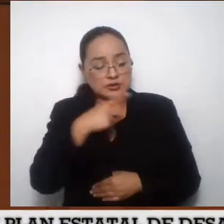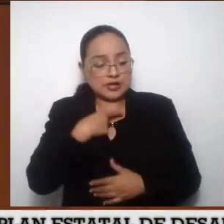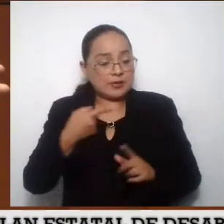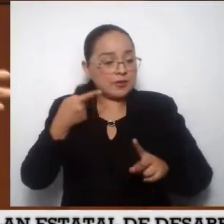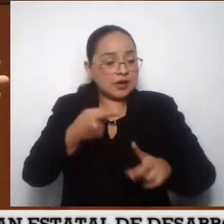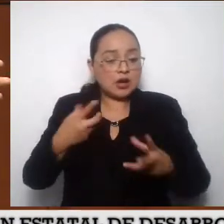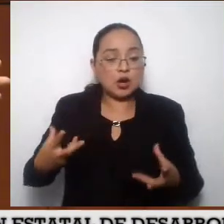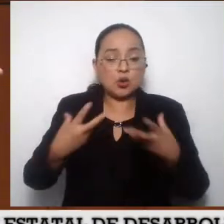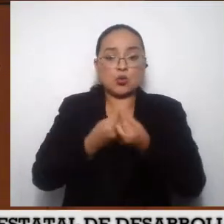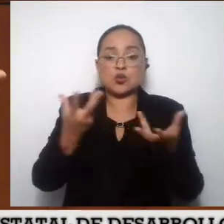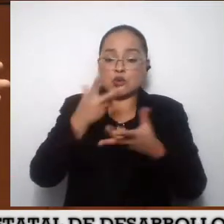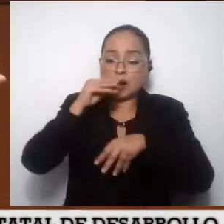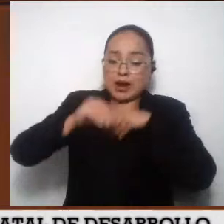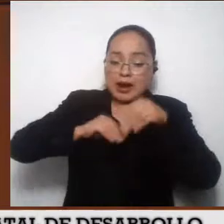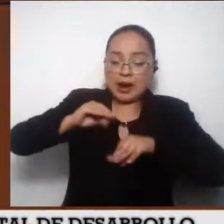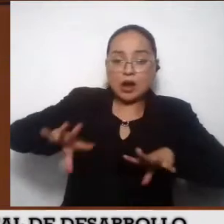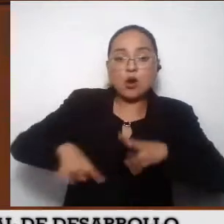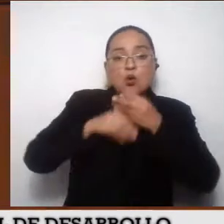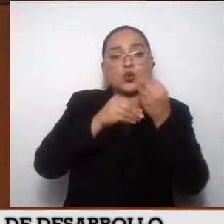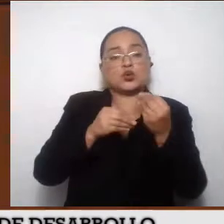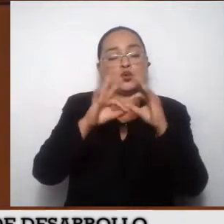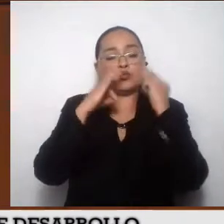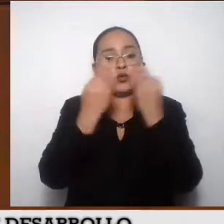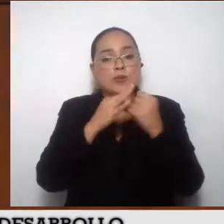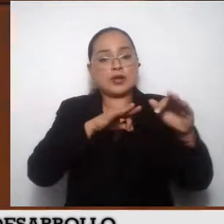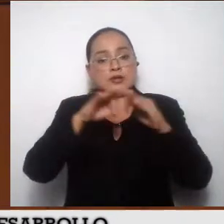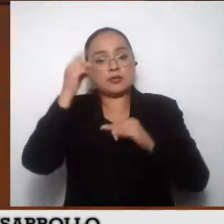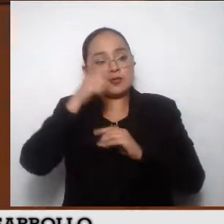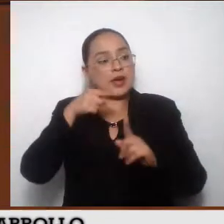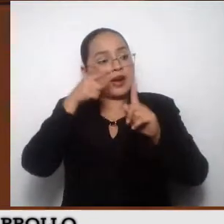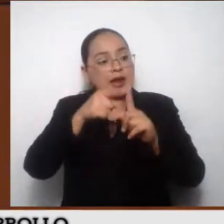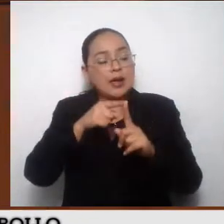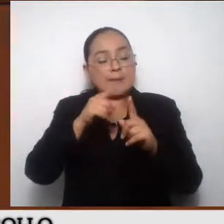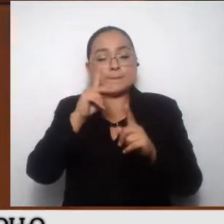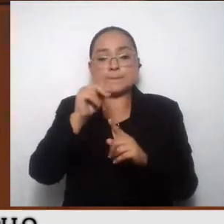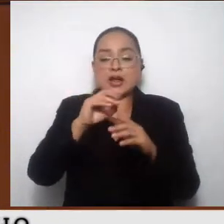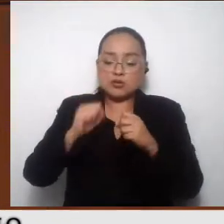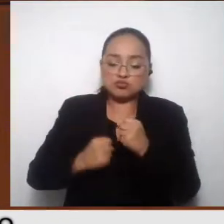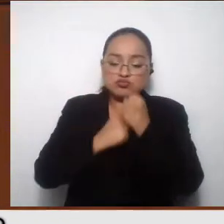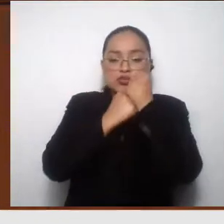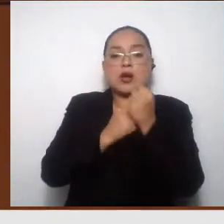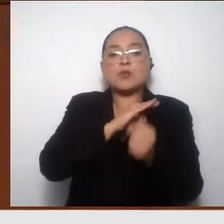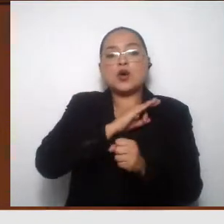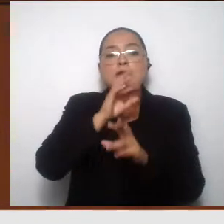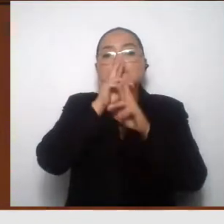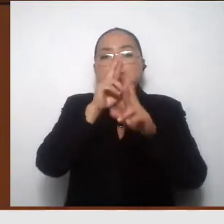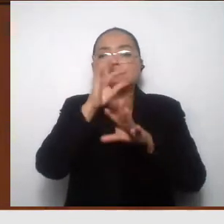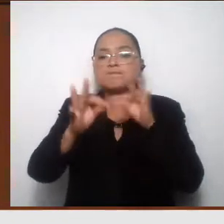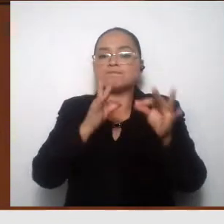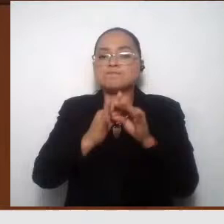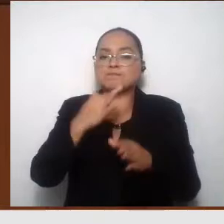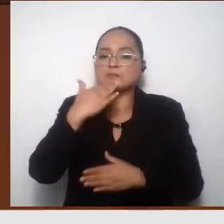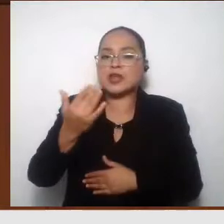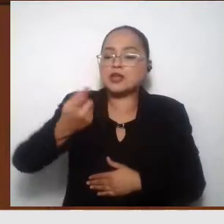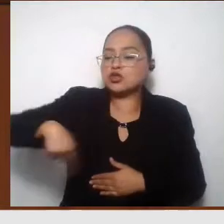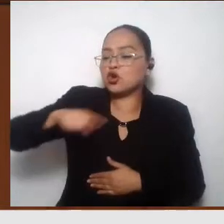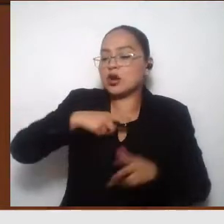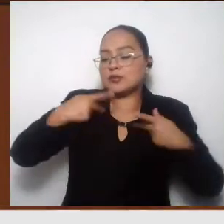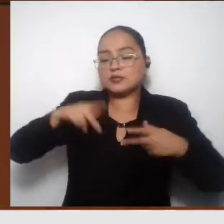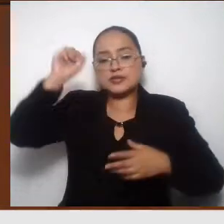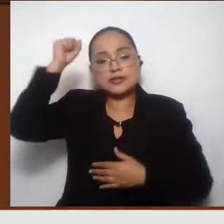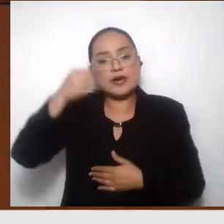legislatura para darle todas las condiciones para que este plan genere los resultados que tanto demanda el pueblo de